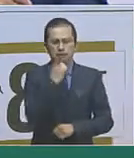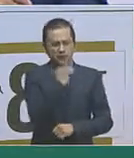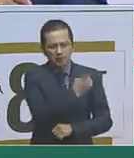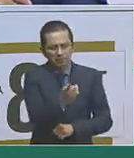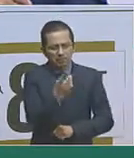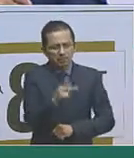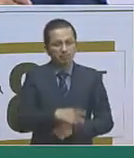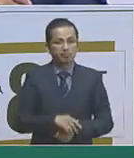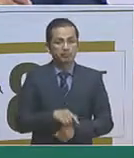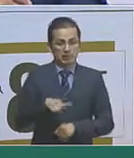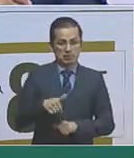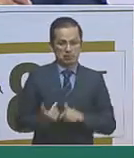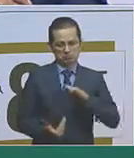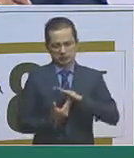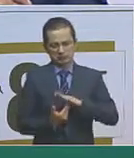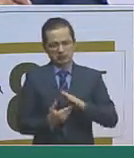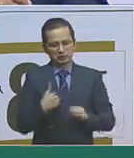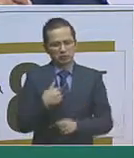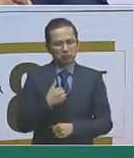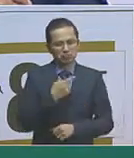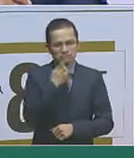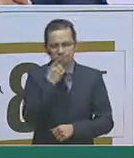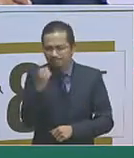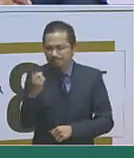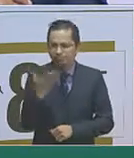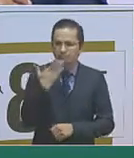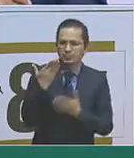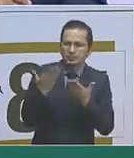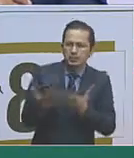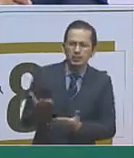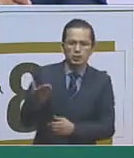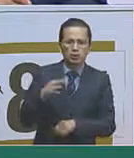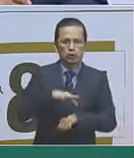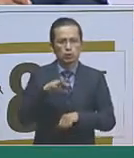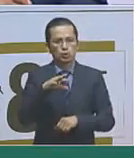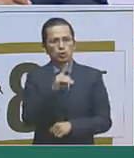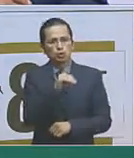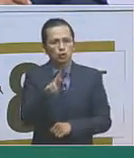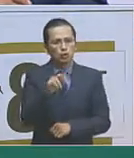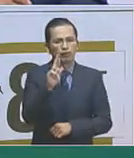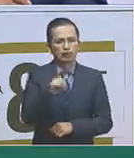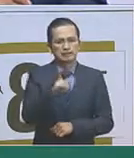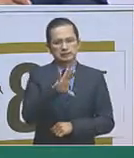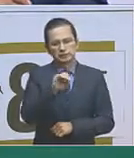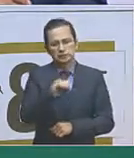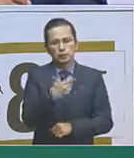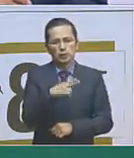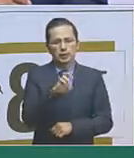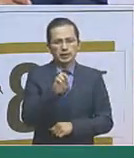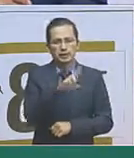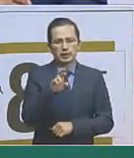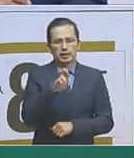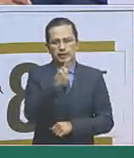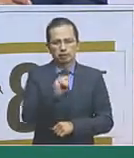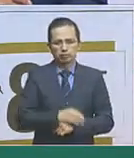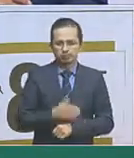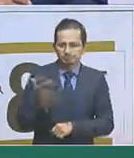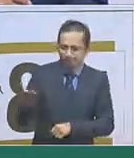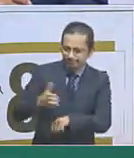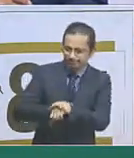darle la más cordial bienvenida al doctor francisco guerrero amigo guerrero aguirre en gran amigo y además